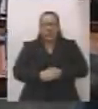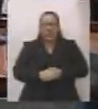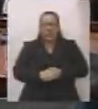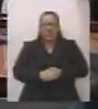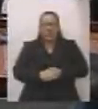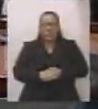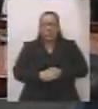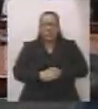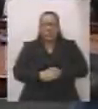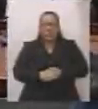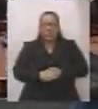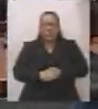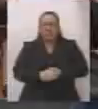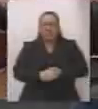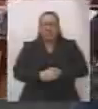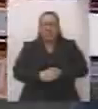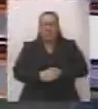Solórzano Flores.